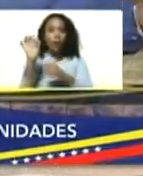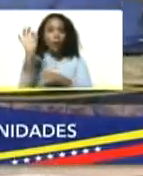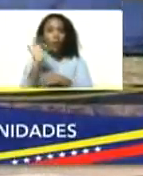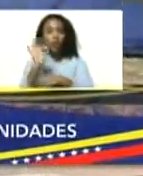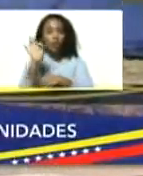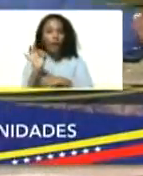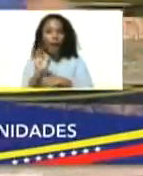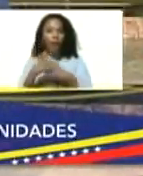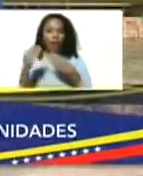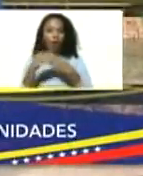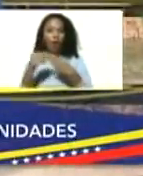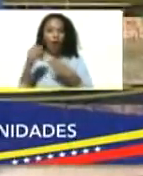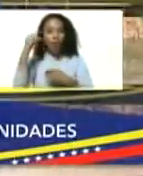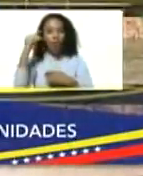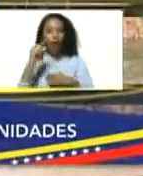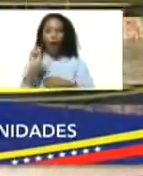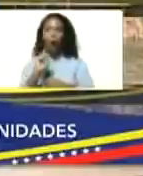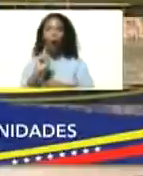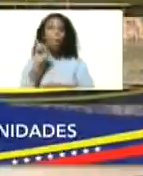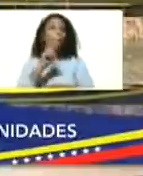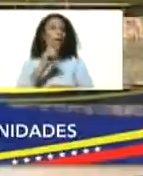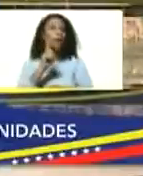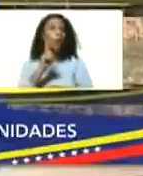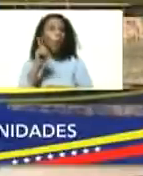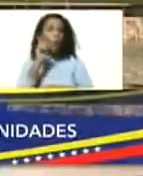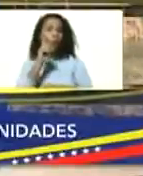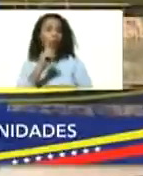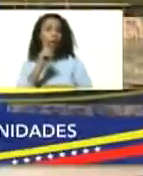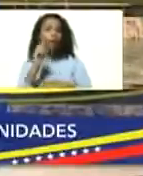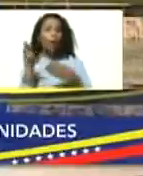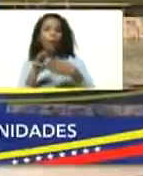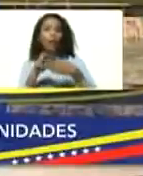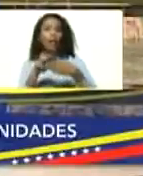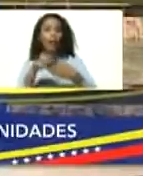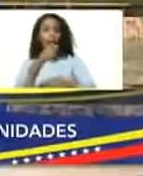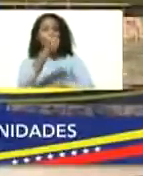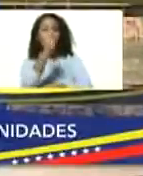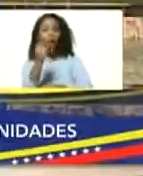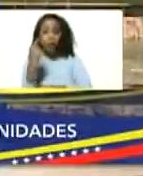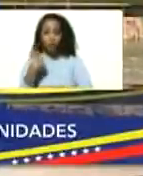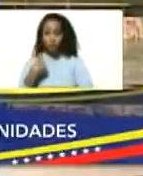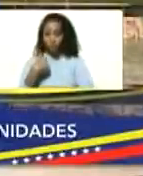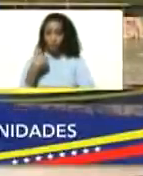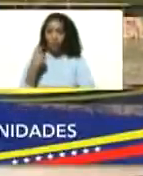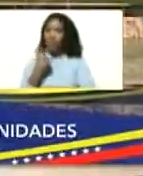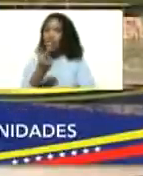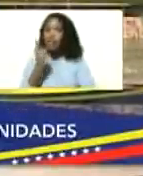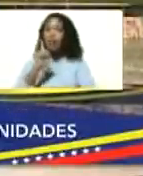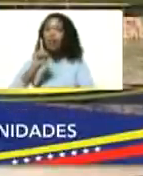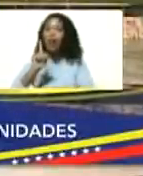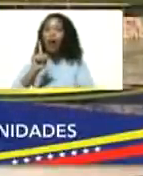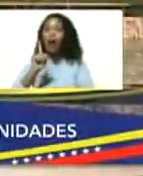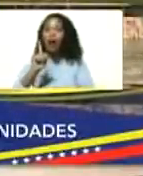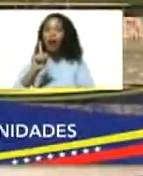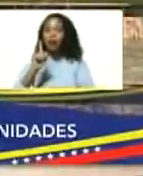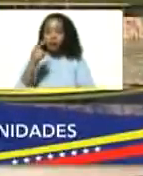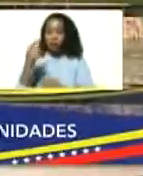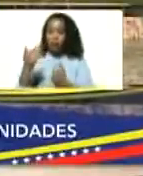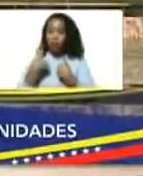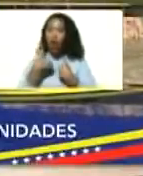del dólar del día o miento olga miento de vencimiento y cimiento que me lo